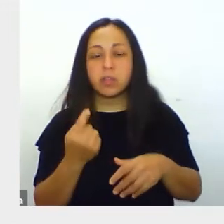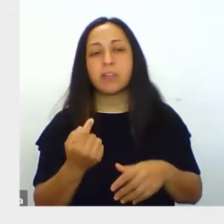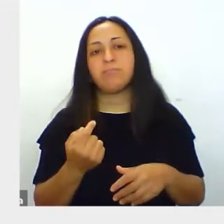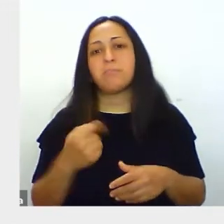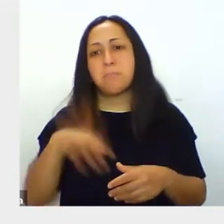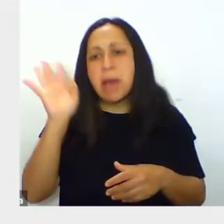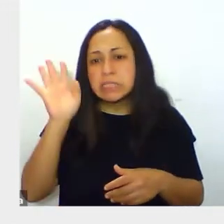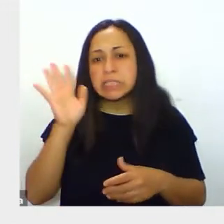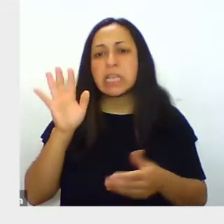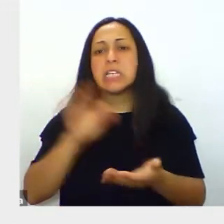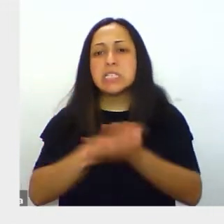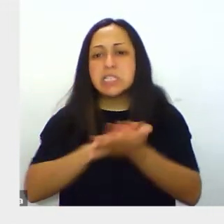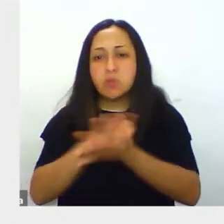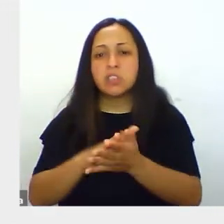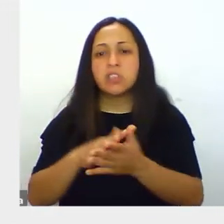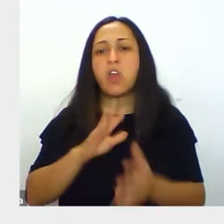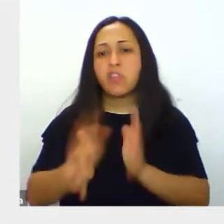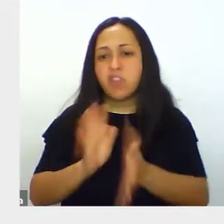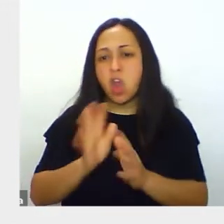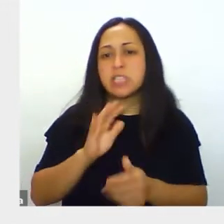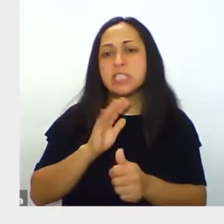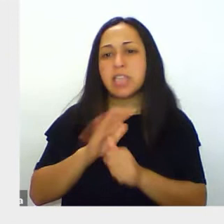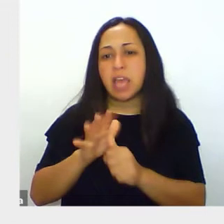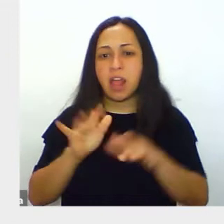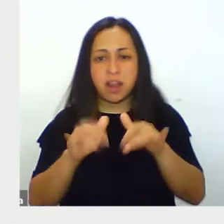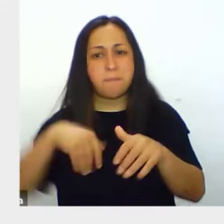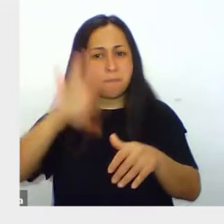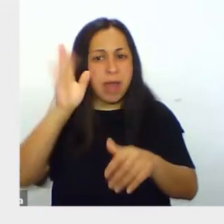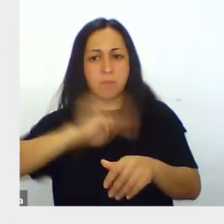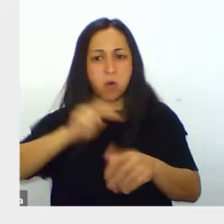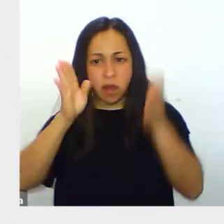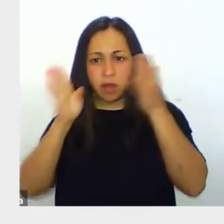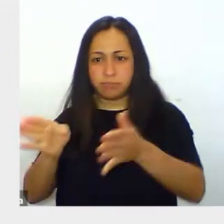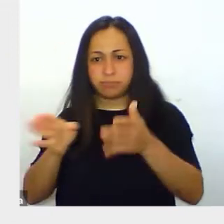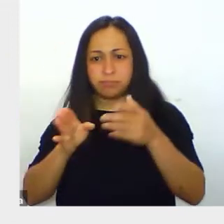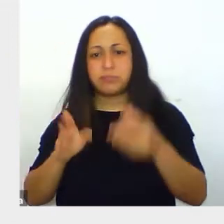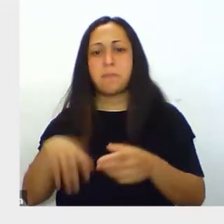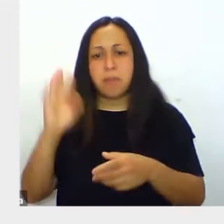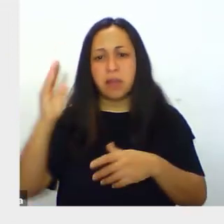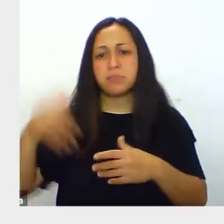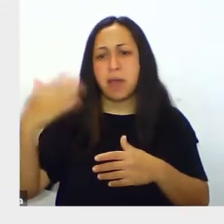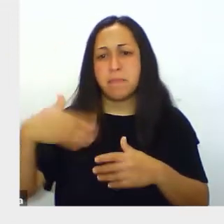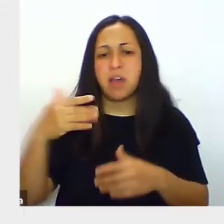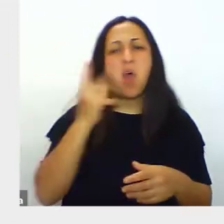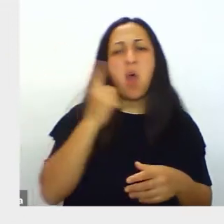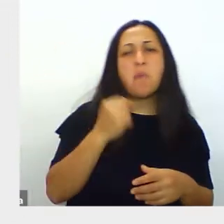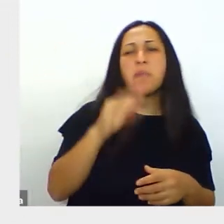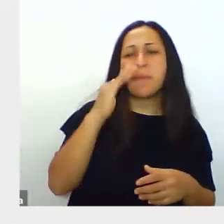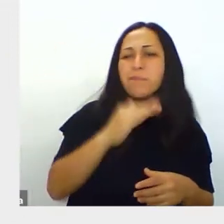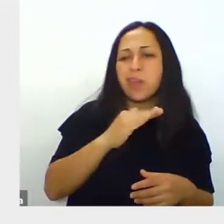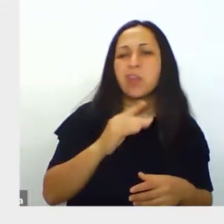experimentar situaciones de violencia de género en línea de manera mucho más frecuente que los hombres. O sea, los